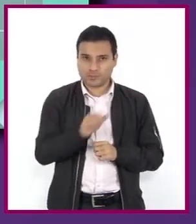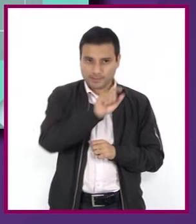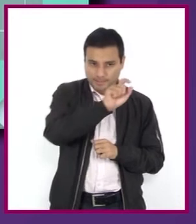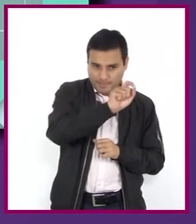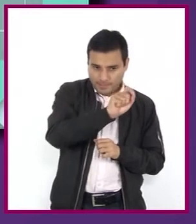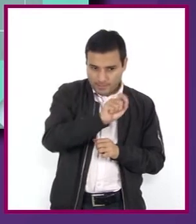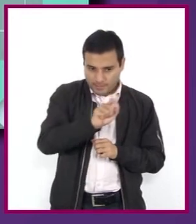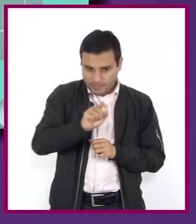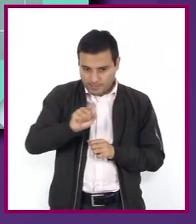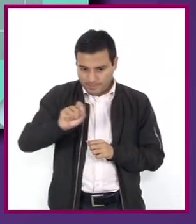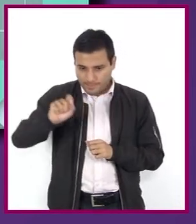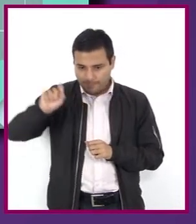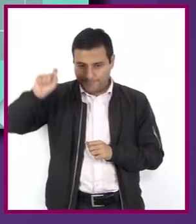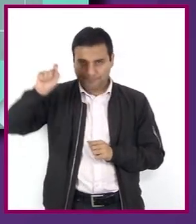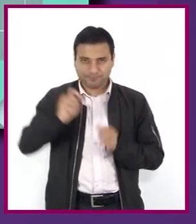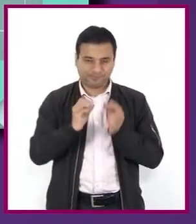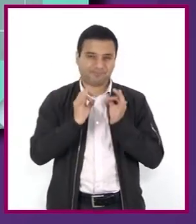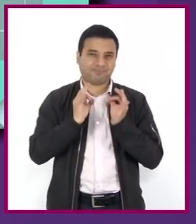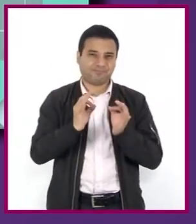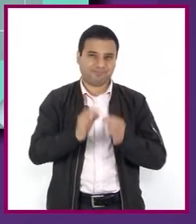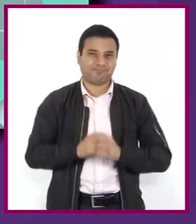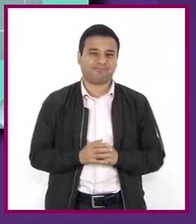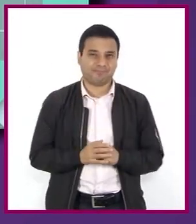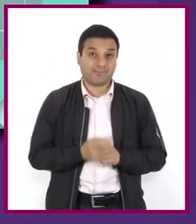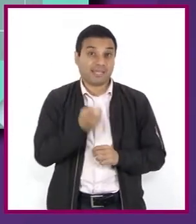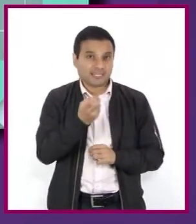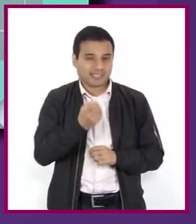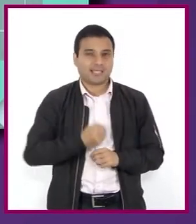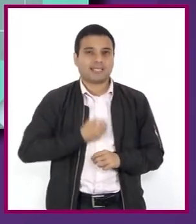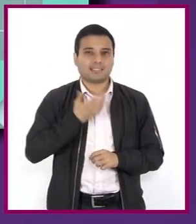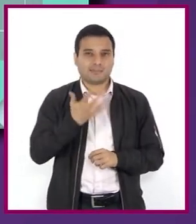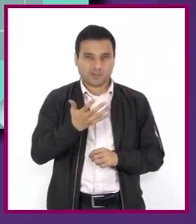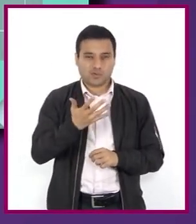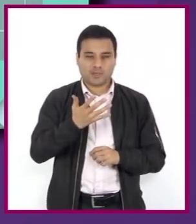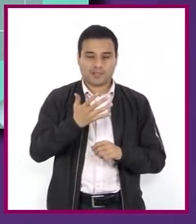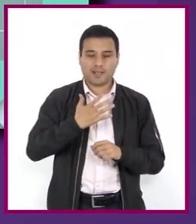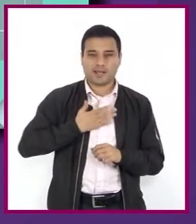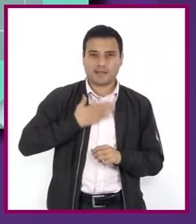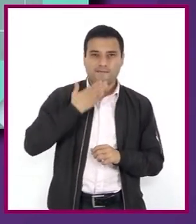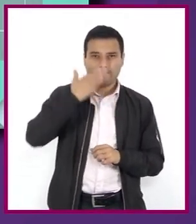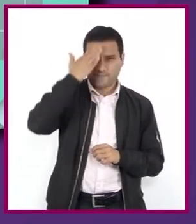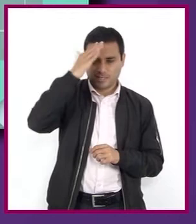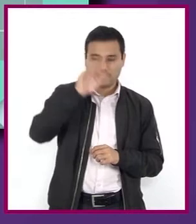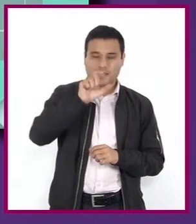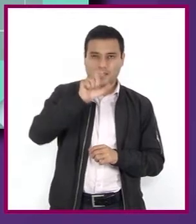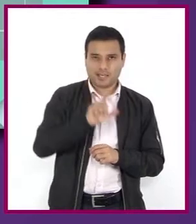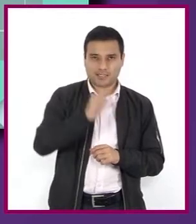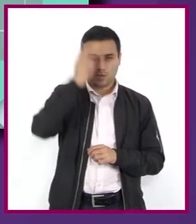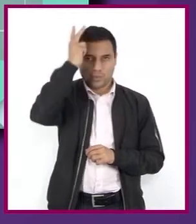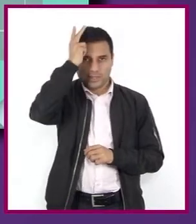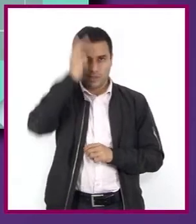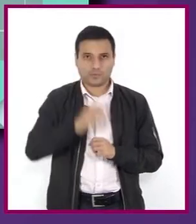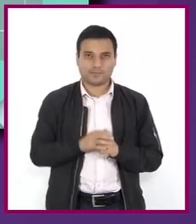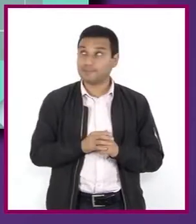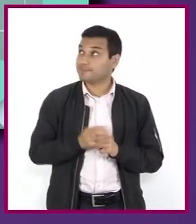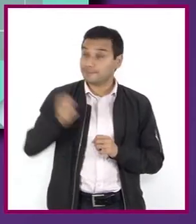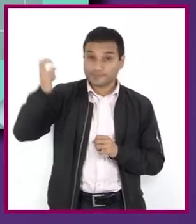primera representación gráfica de la expresión algebraica x al cuadrado, la cual es una